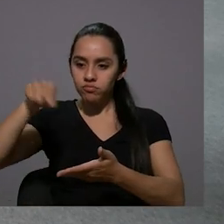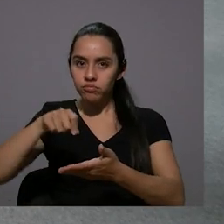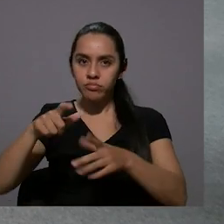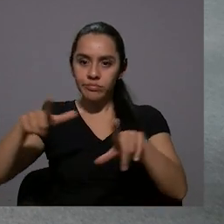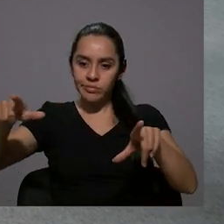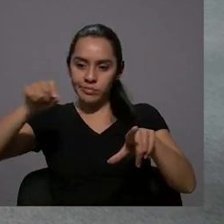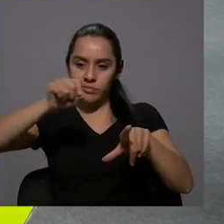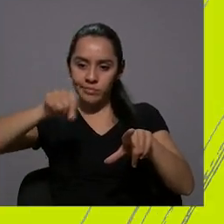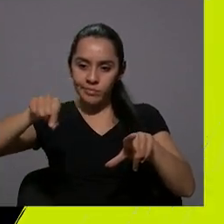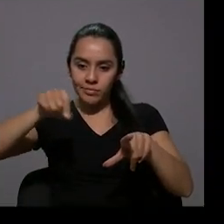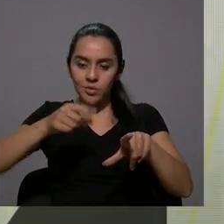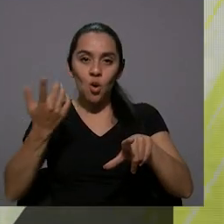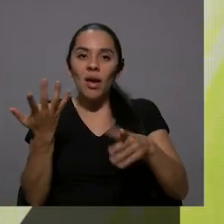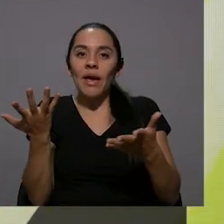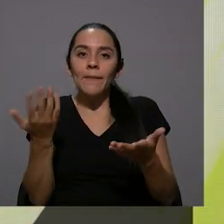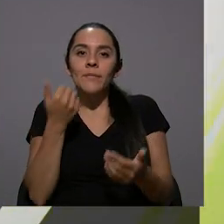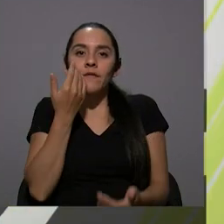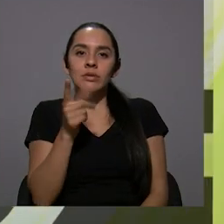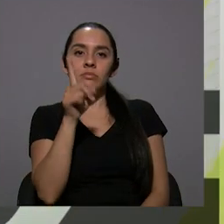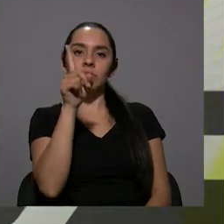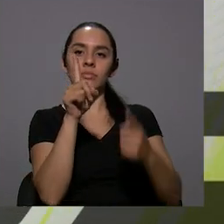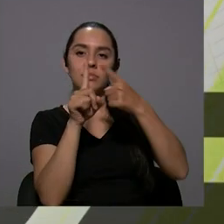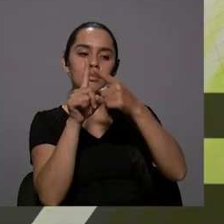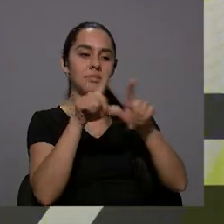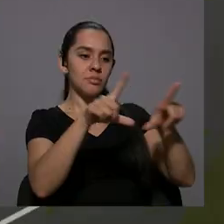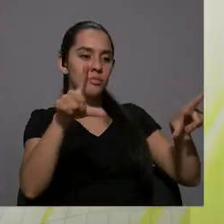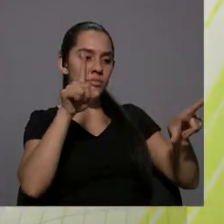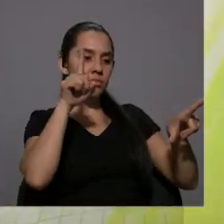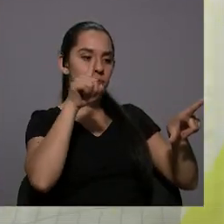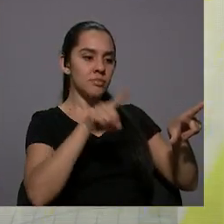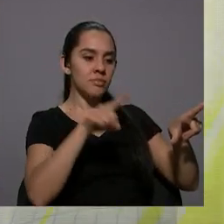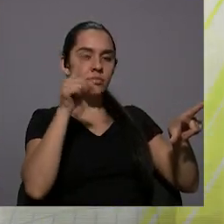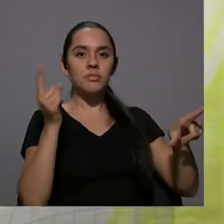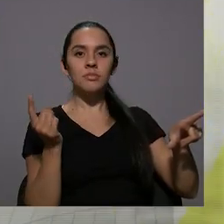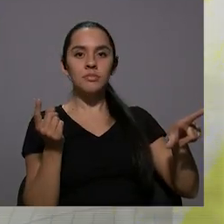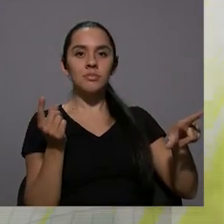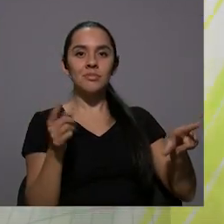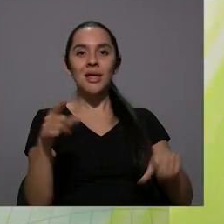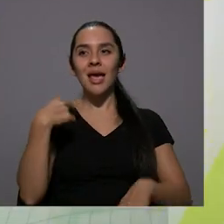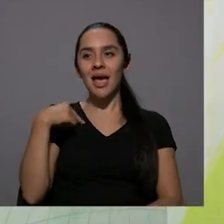en una casilla es poner un dedo en una pantalla ver